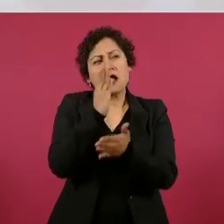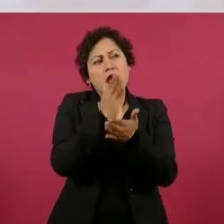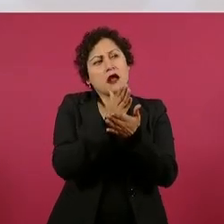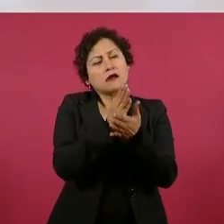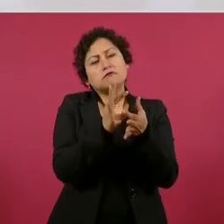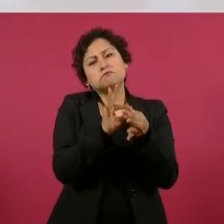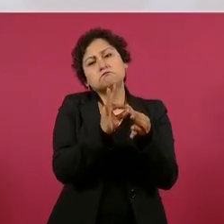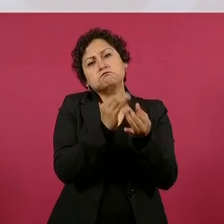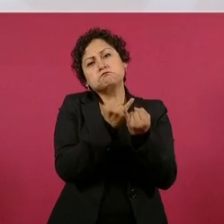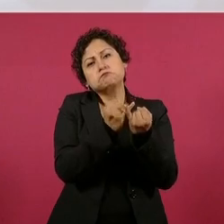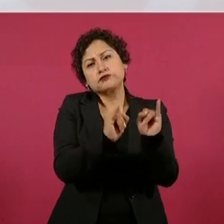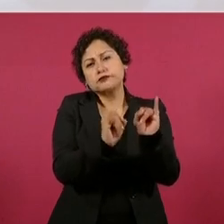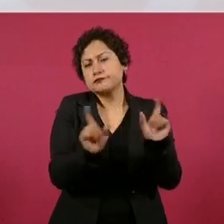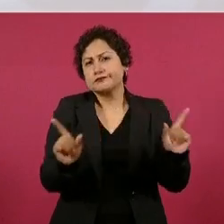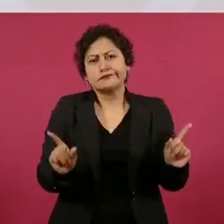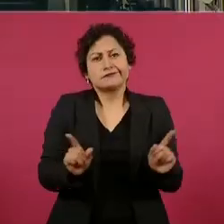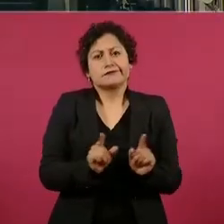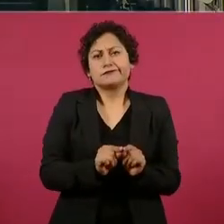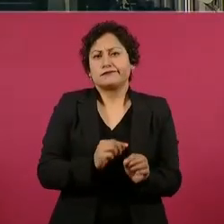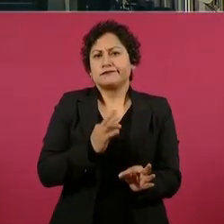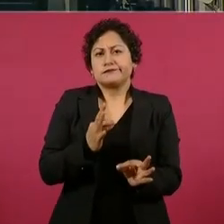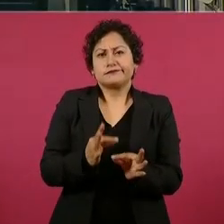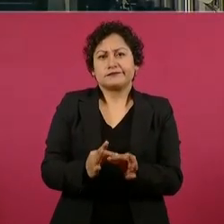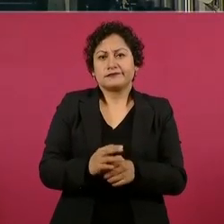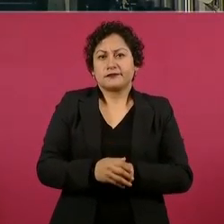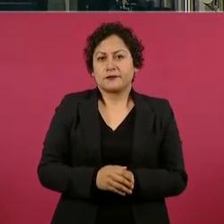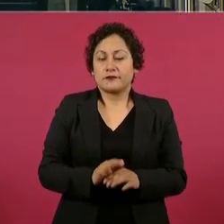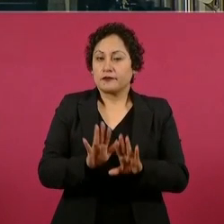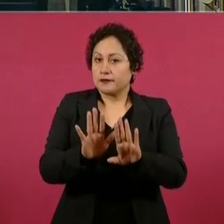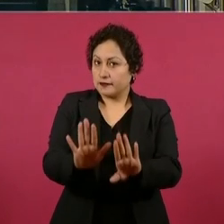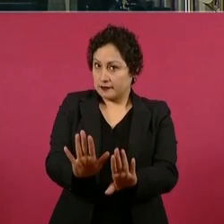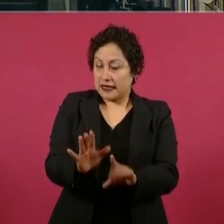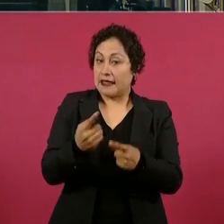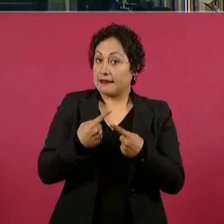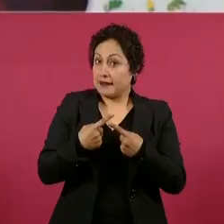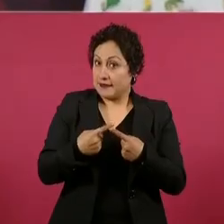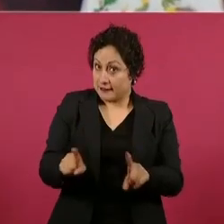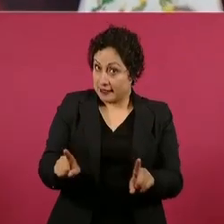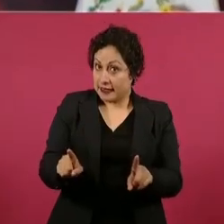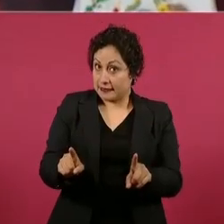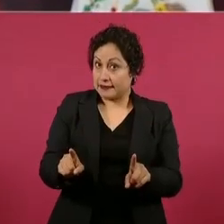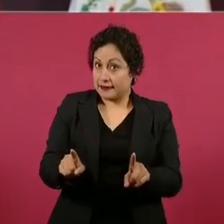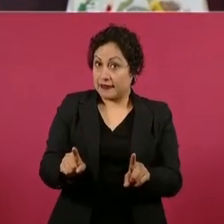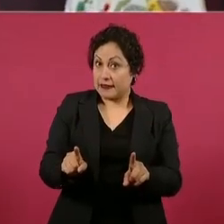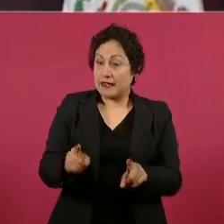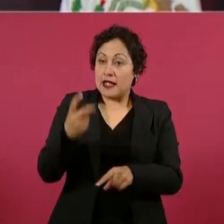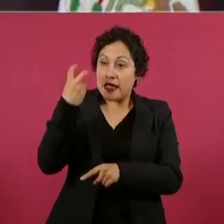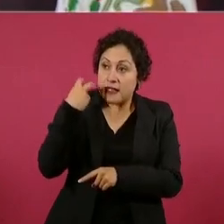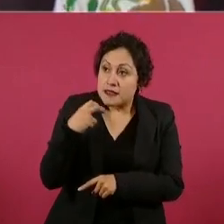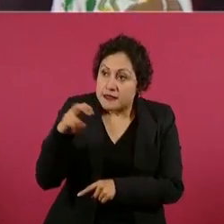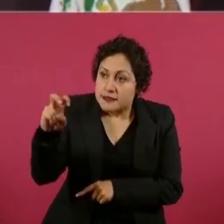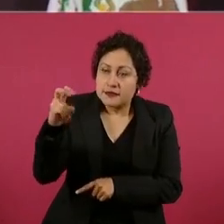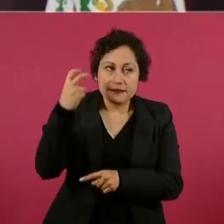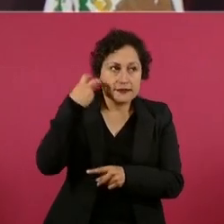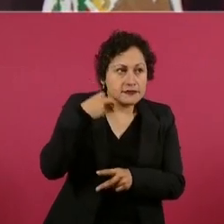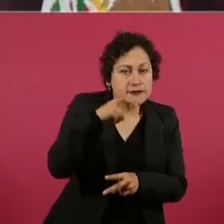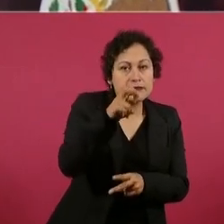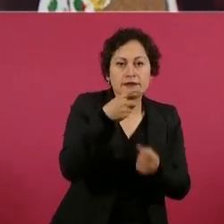Sí, esto es otro tipo de gira, es ir a evaluar